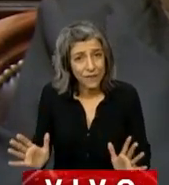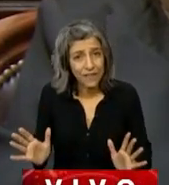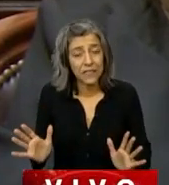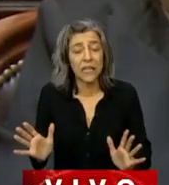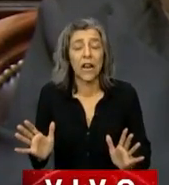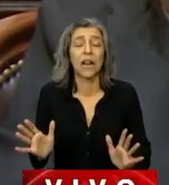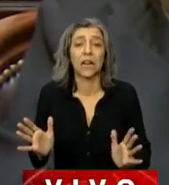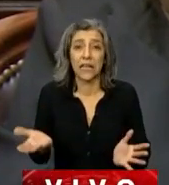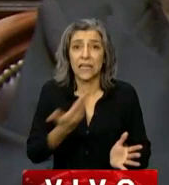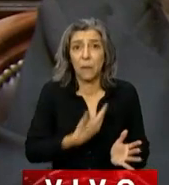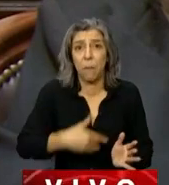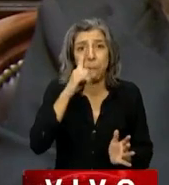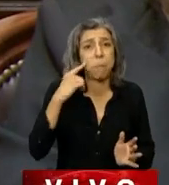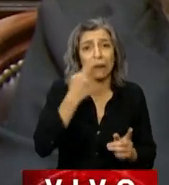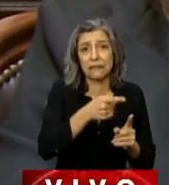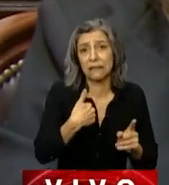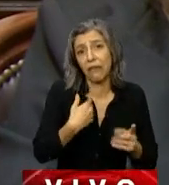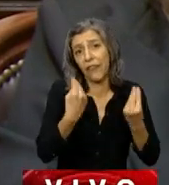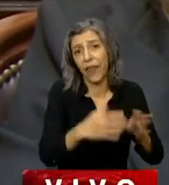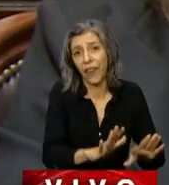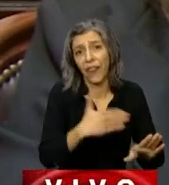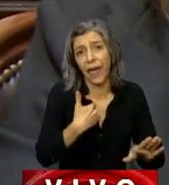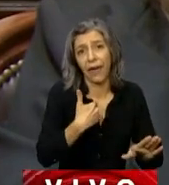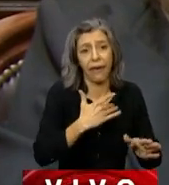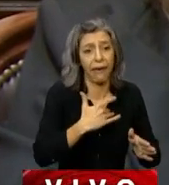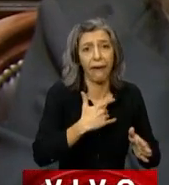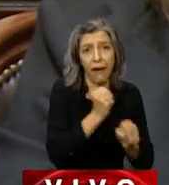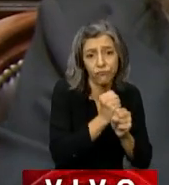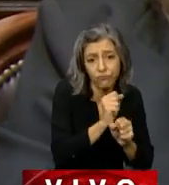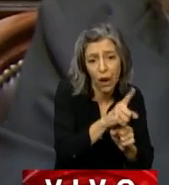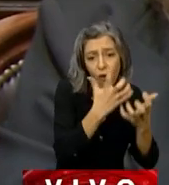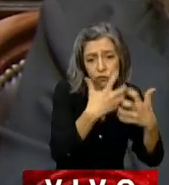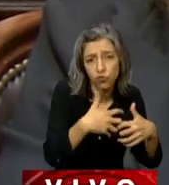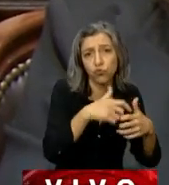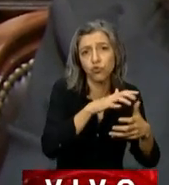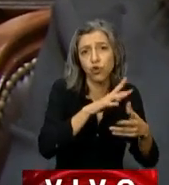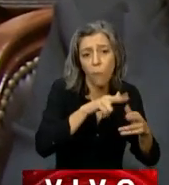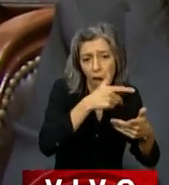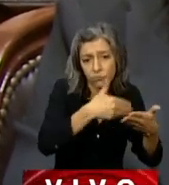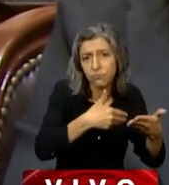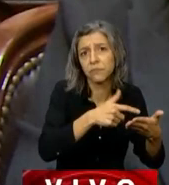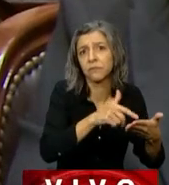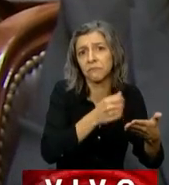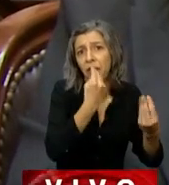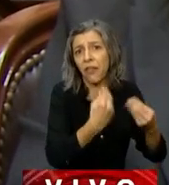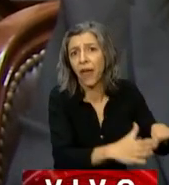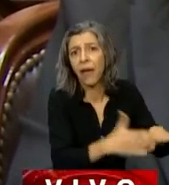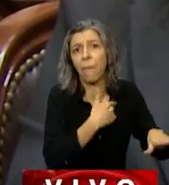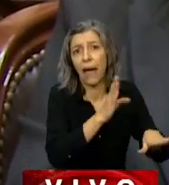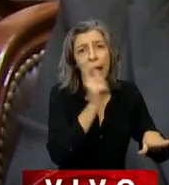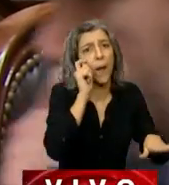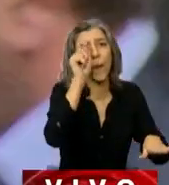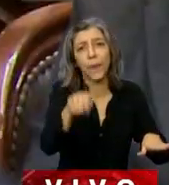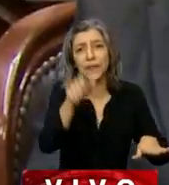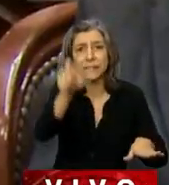en cumplimiento de sus funciones la agenda que tenía para visitar a una mujer que está condenada en la provincia de Jujuy,